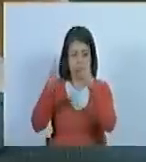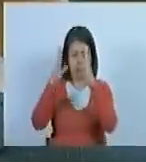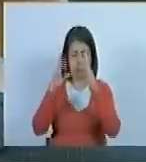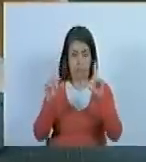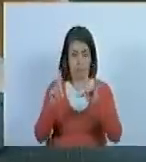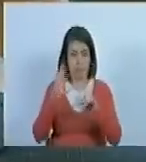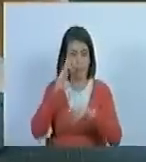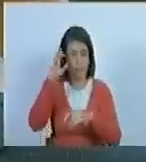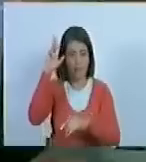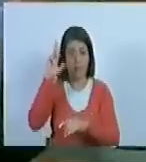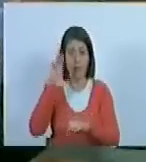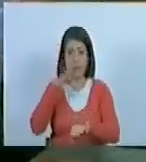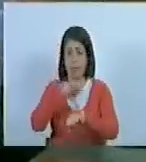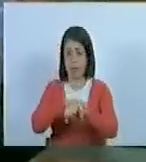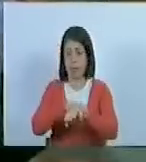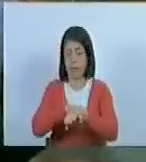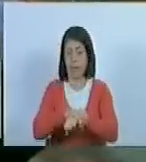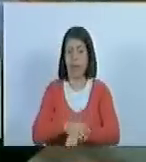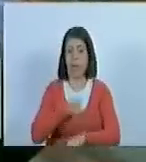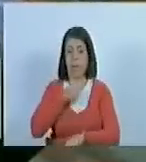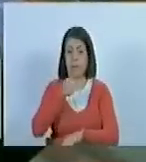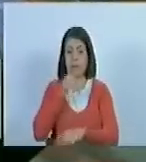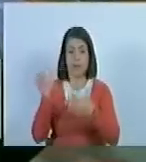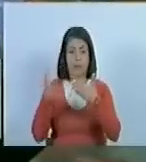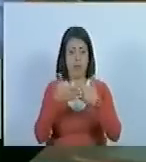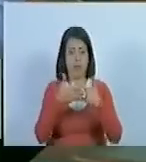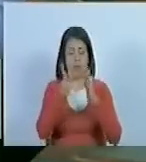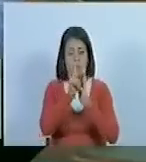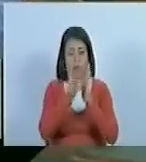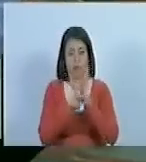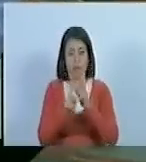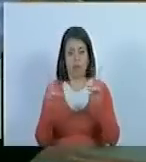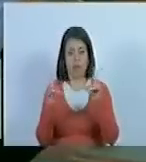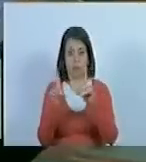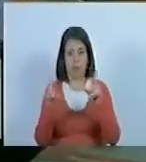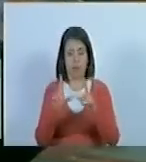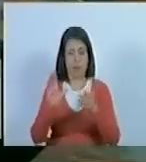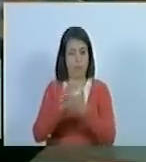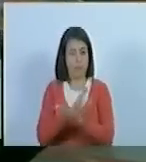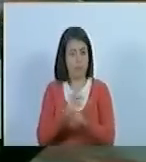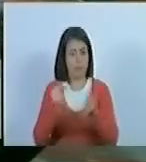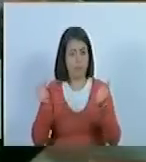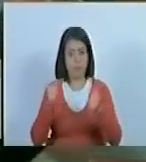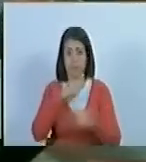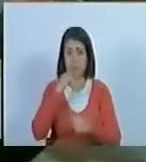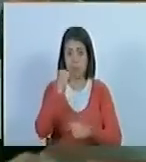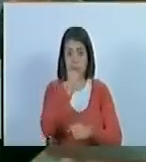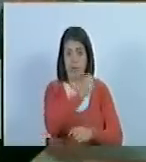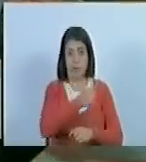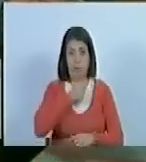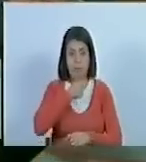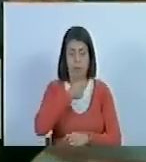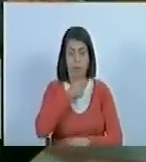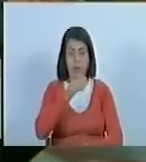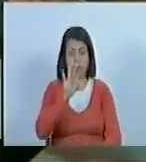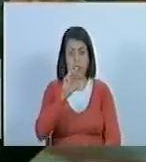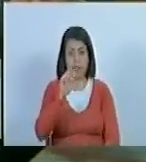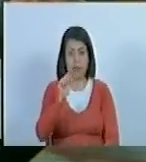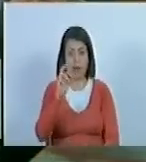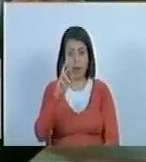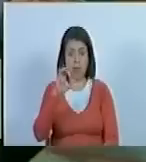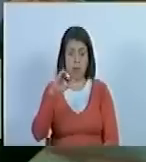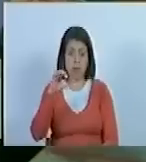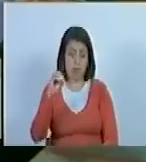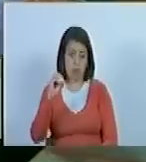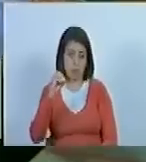de detener a periodistas, de cerrar programas de televisión, de desaparecer y asesinar periodistas como Fabricio Ojeda, por